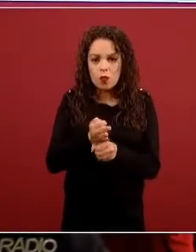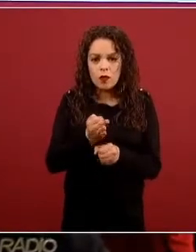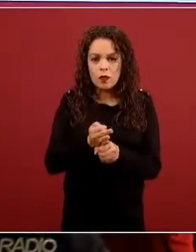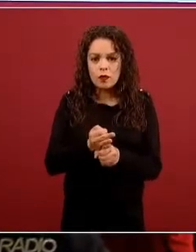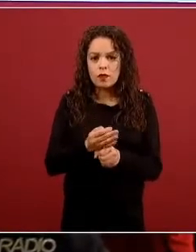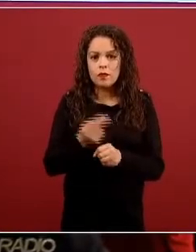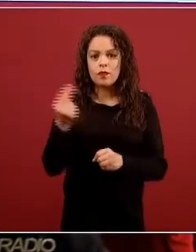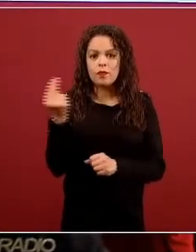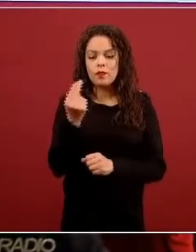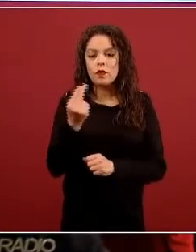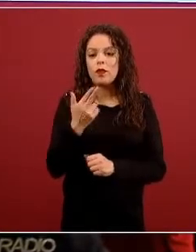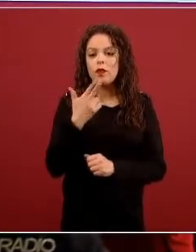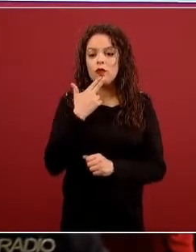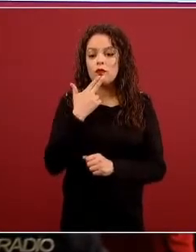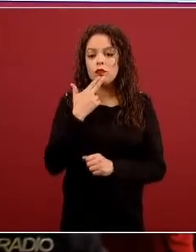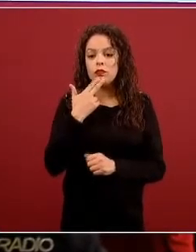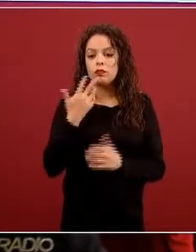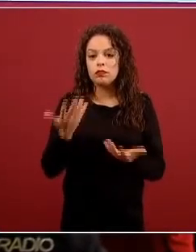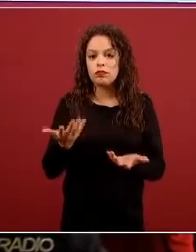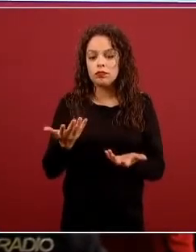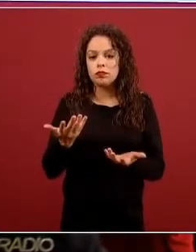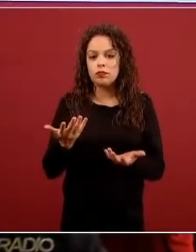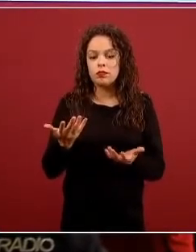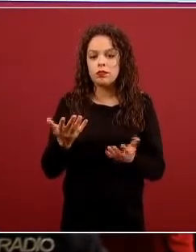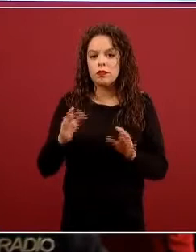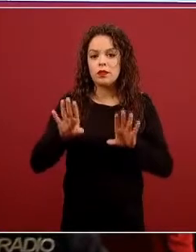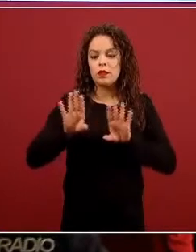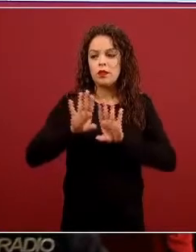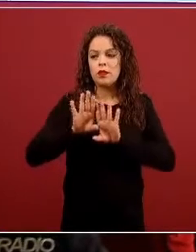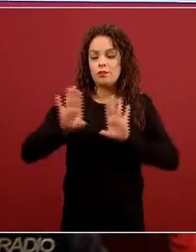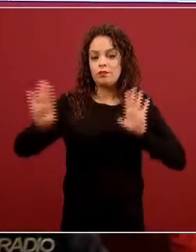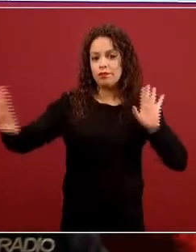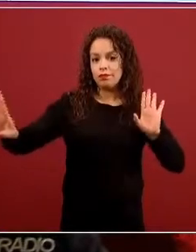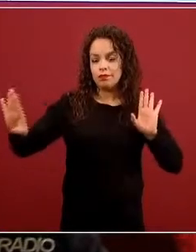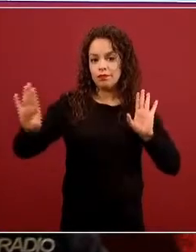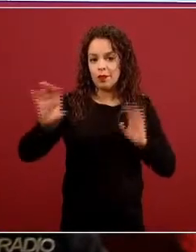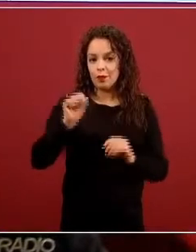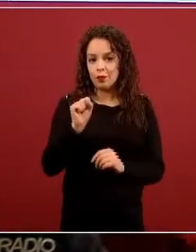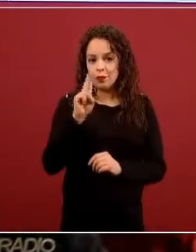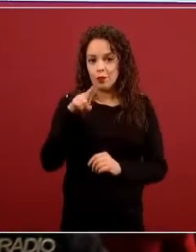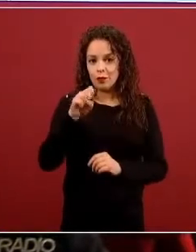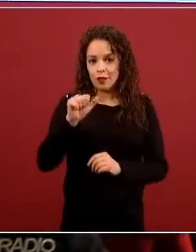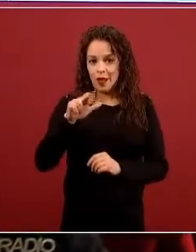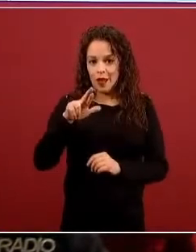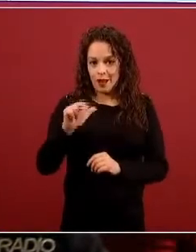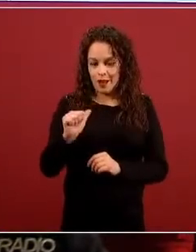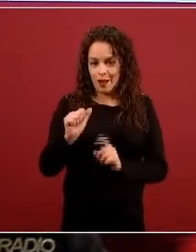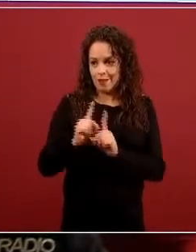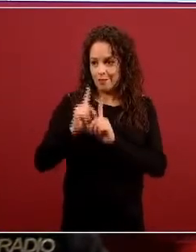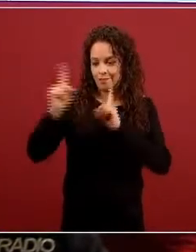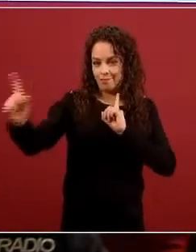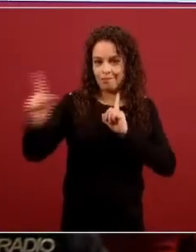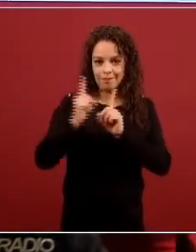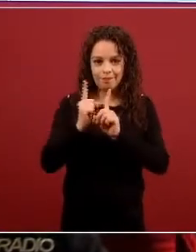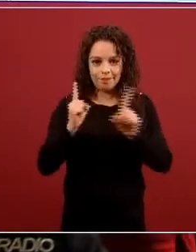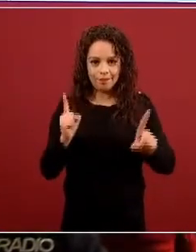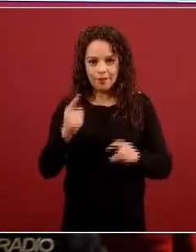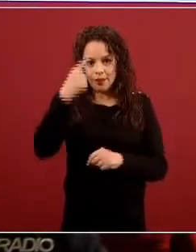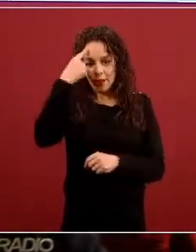a Susana Distancia en el chatbot. Creo que algo que es importante es que